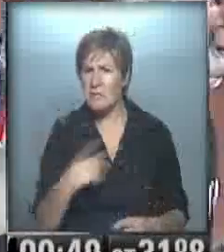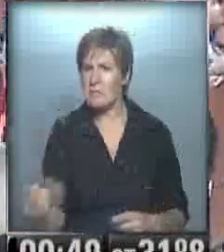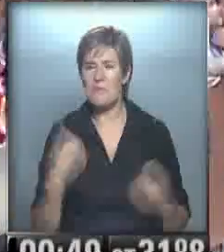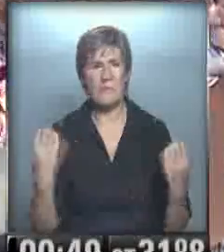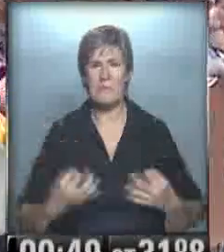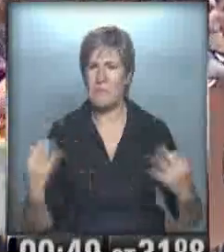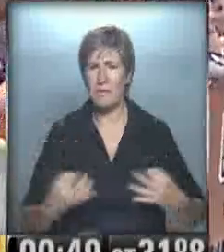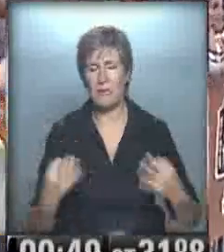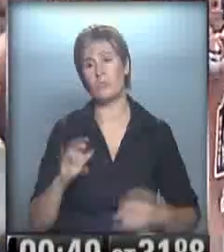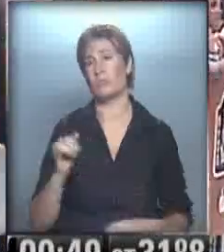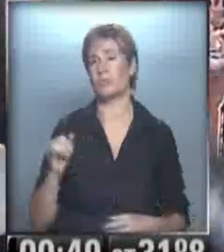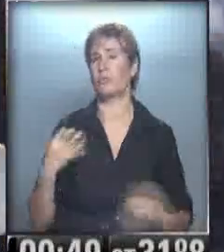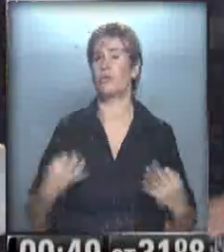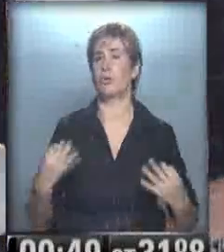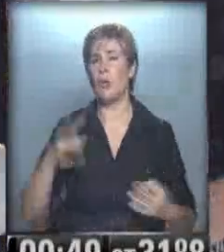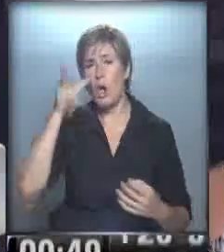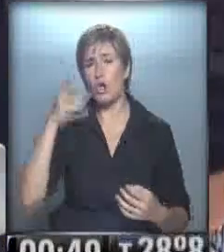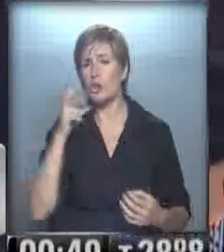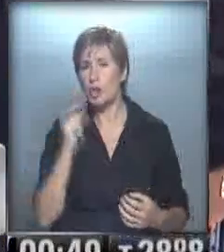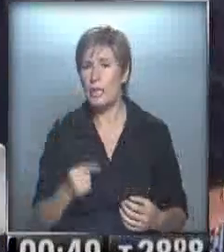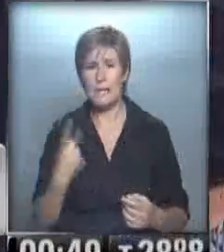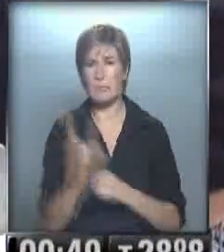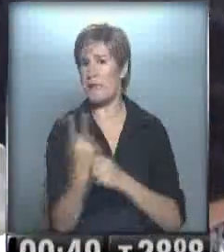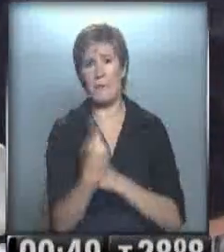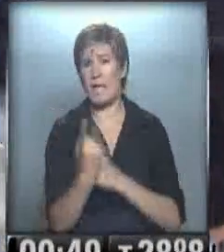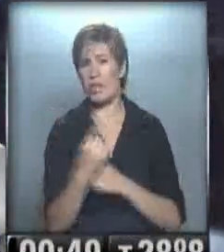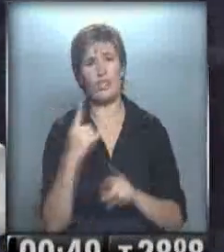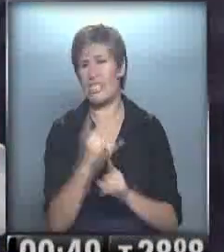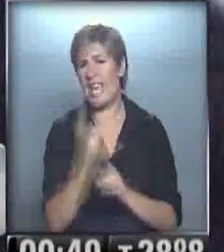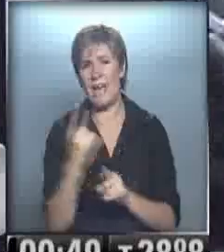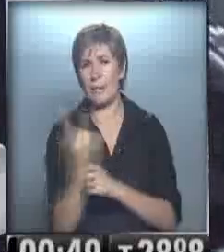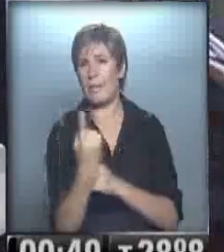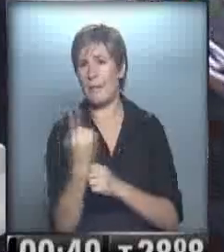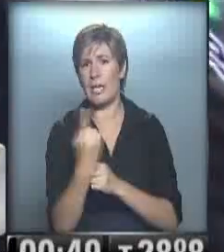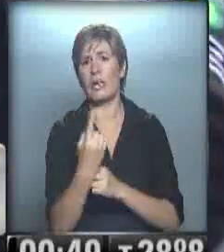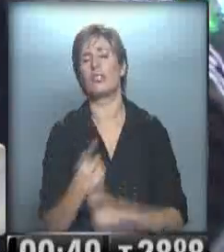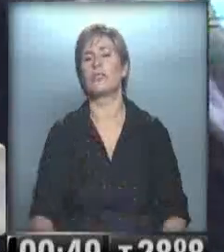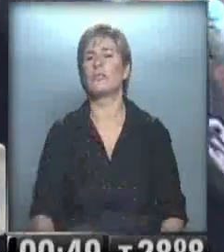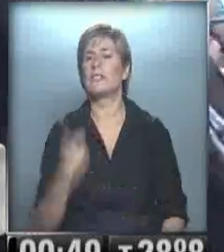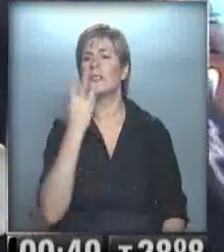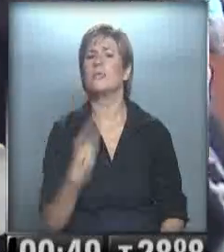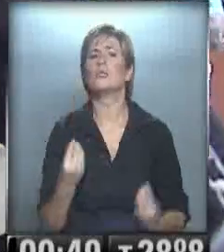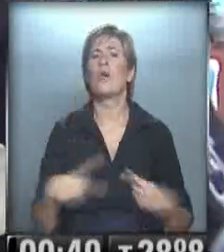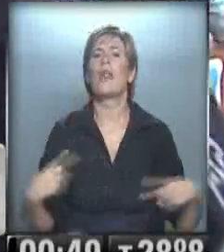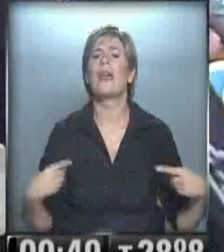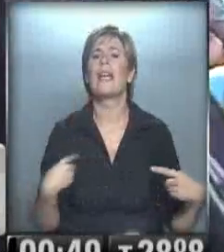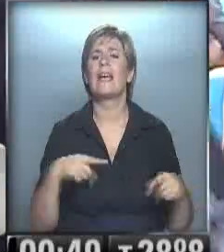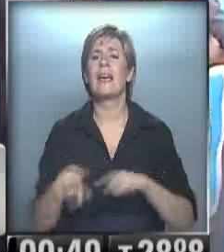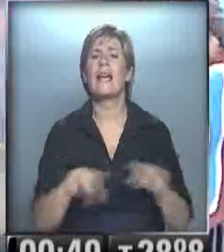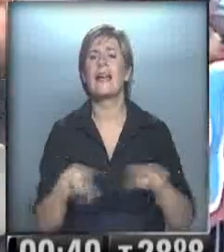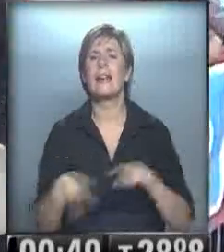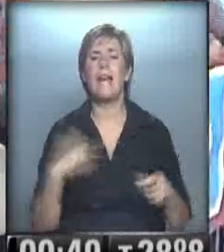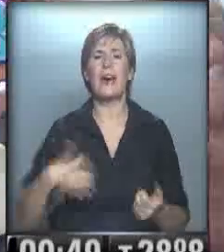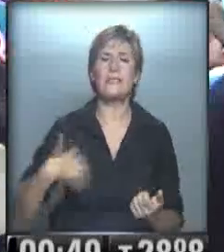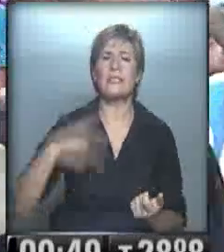estado 8 días primeros y nada, bien, contento. ¿Qué te ha gustado este Dakar recorriendo y repasando la Argentina y